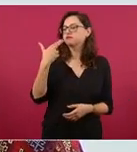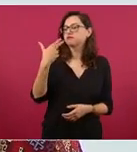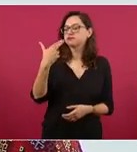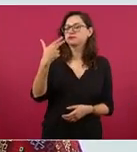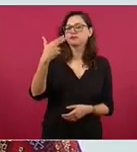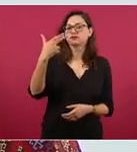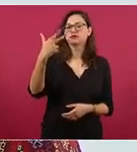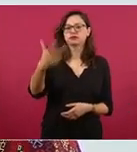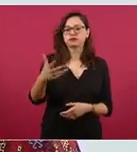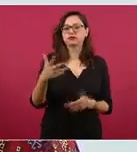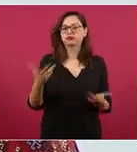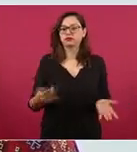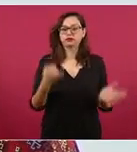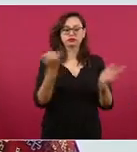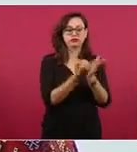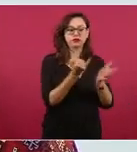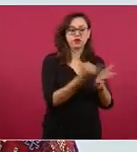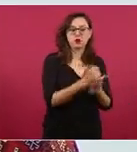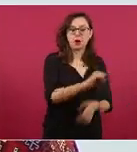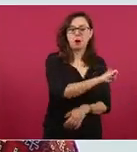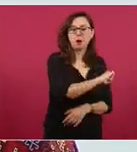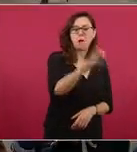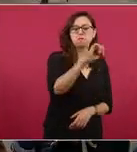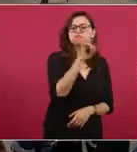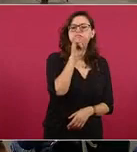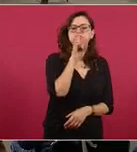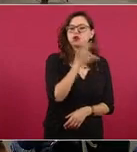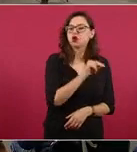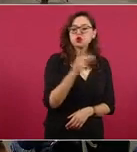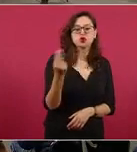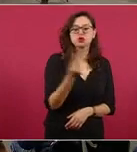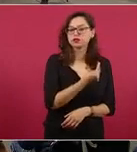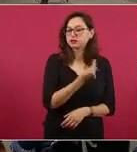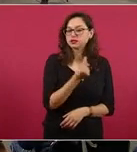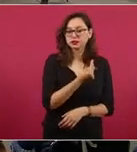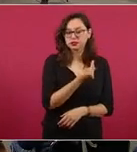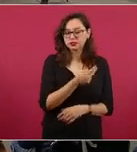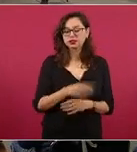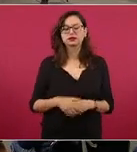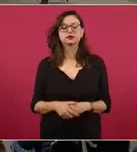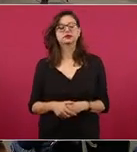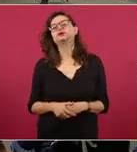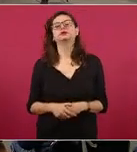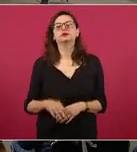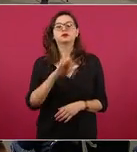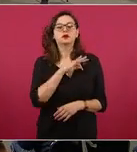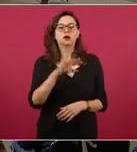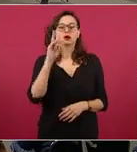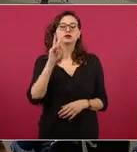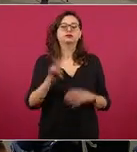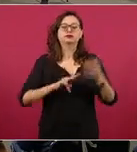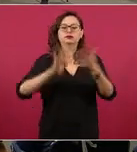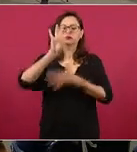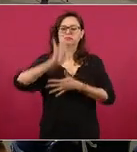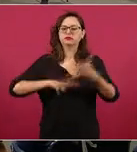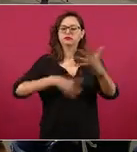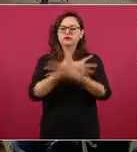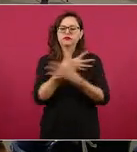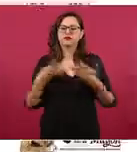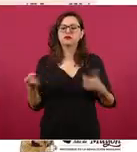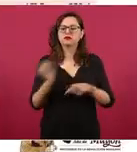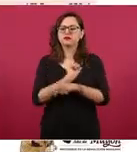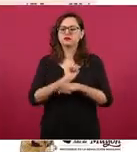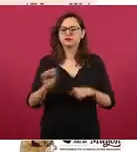reforma fiscal sin aumentar las contribuciones. Aquí vemos un cuadro muy sencillo que nos puede